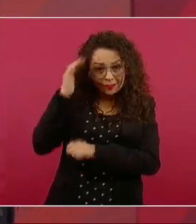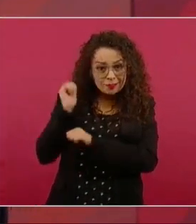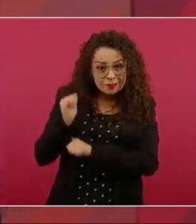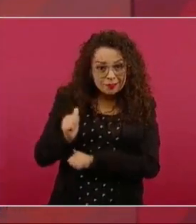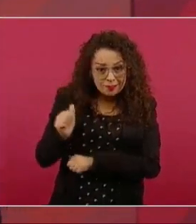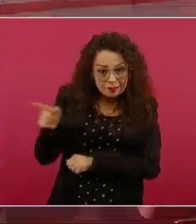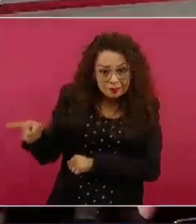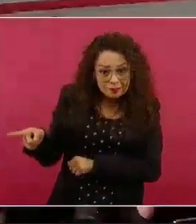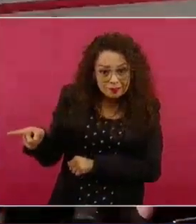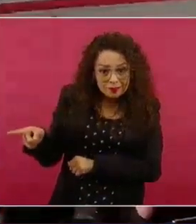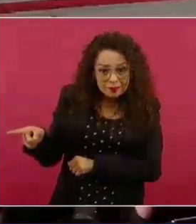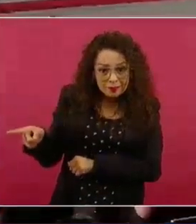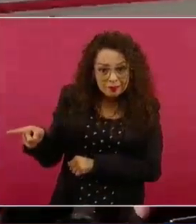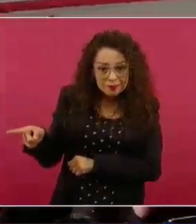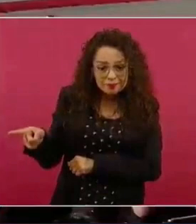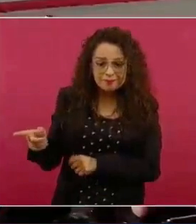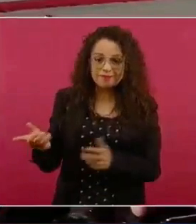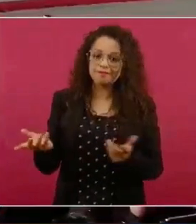opositor